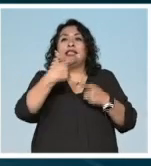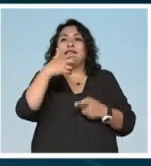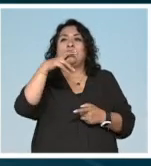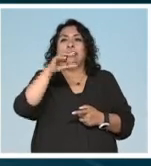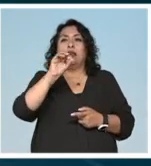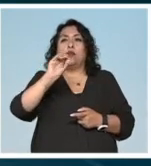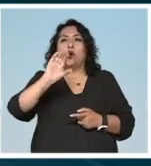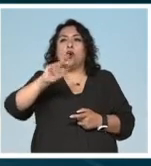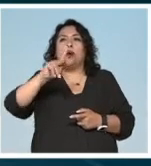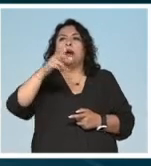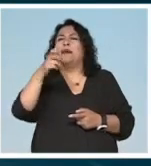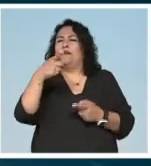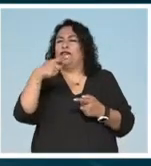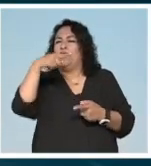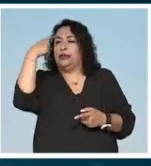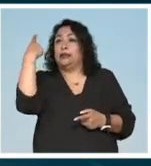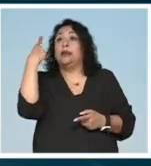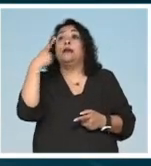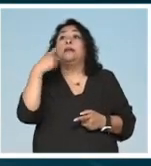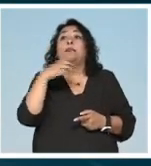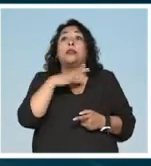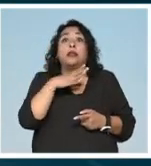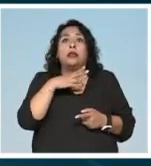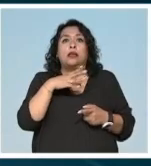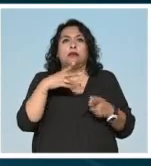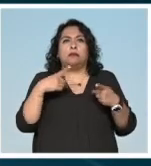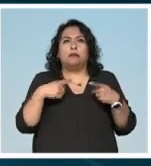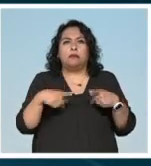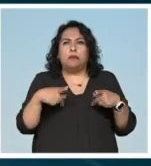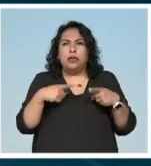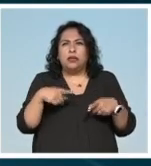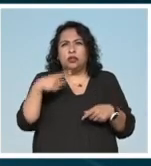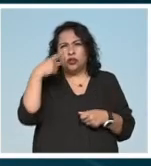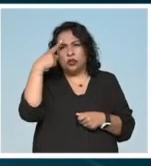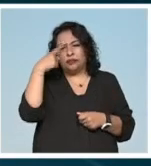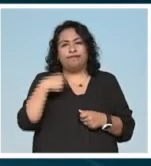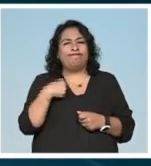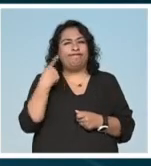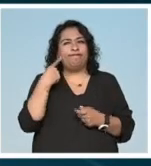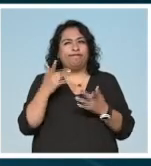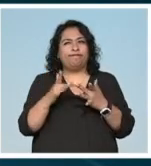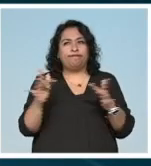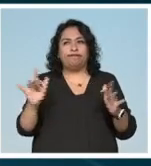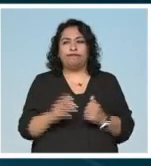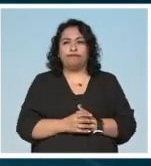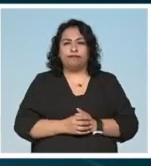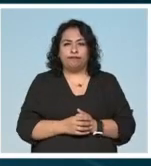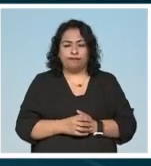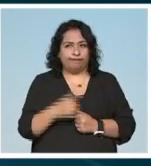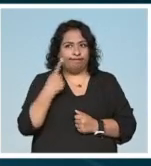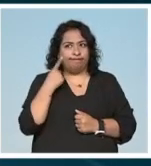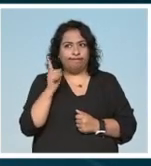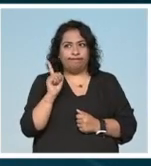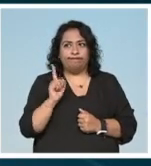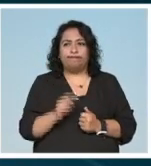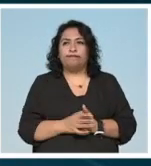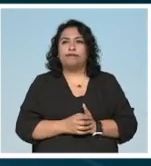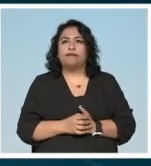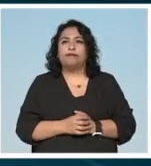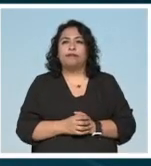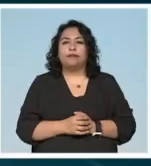Occam es sencilla. Cuando tratamos con pensamientos contrapuestos para una misma hipótesis, debemos elegir la que requiere menor suposición,